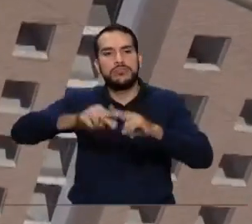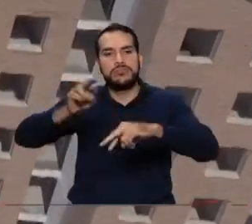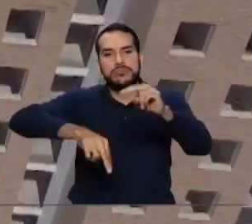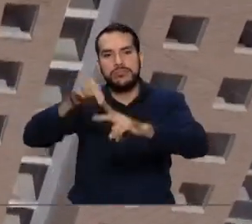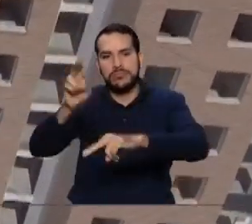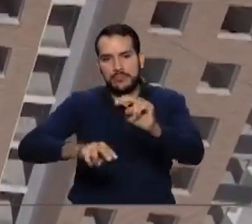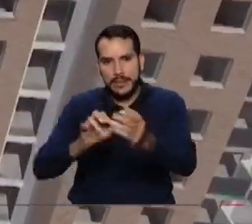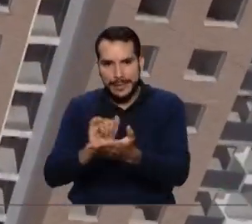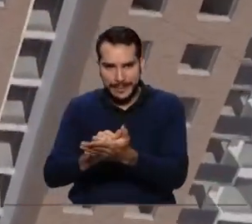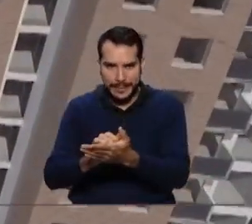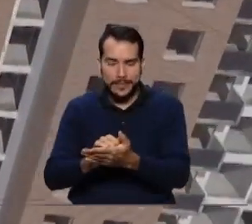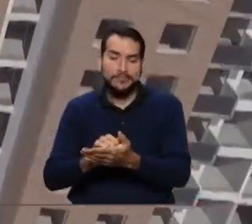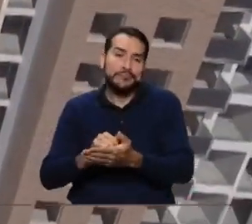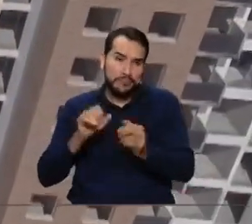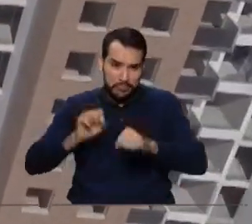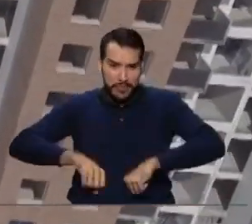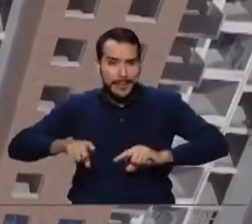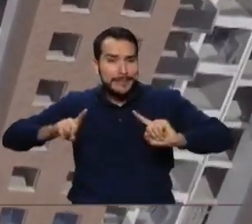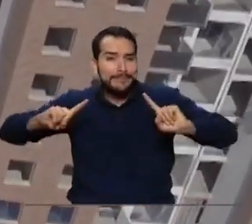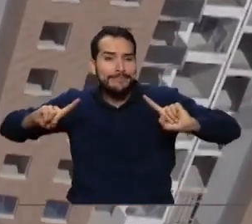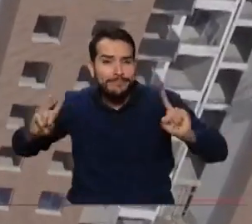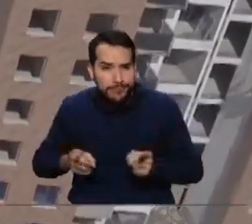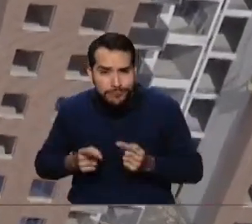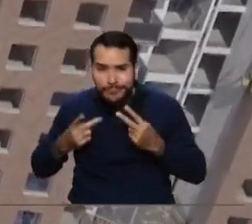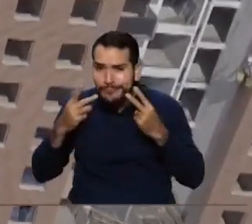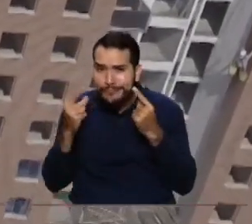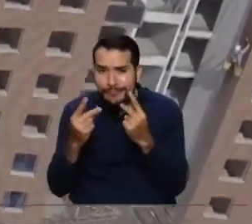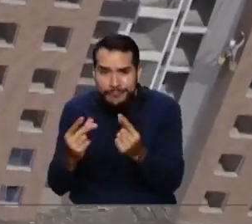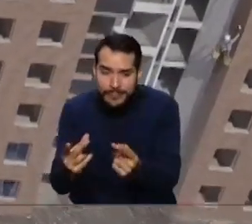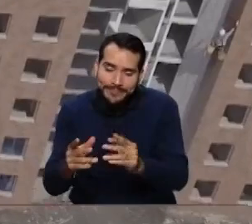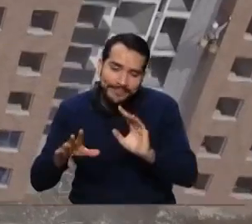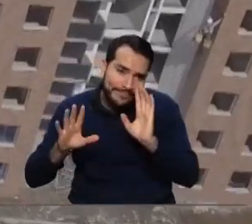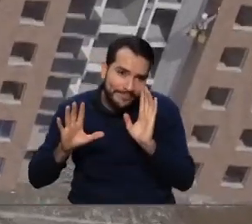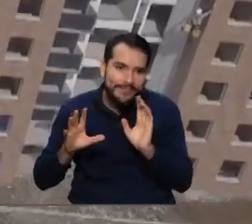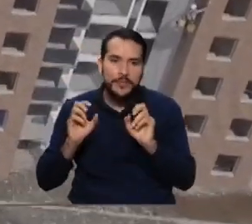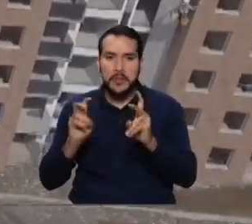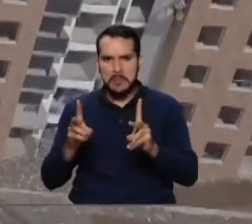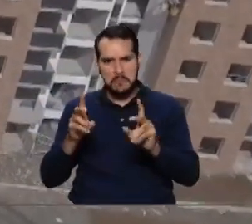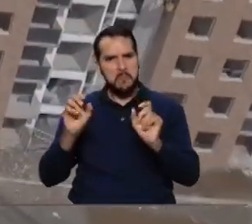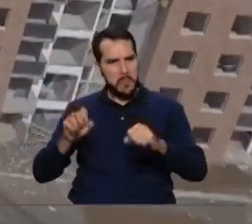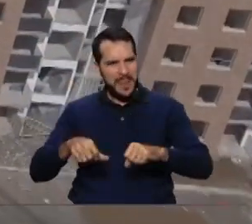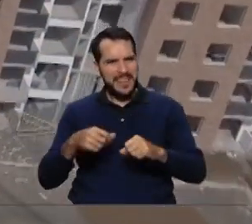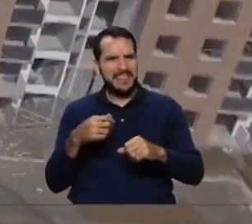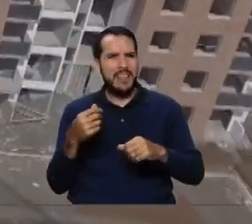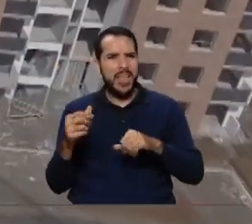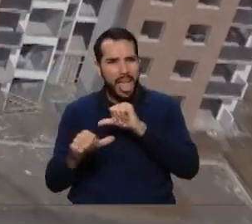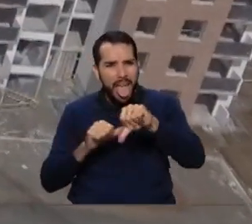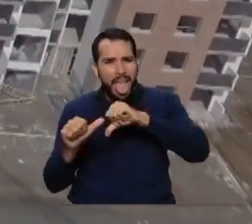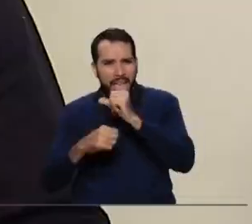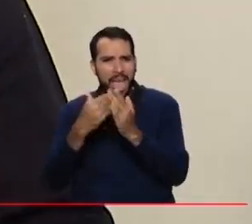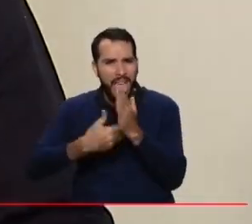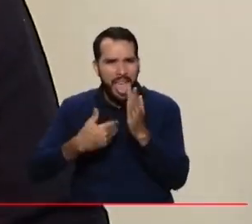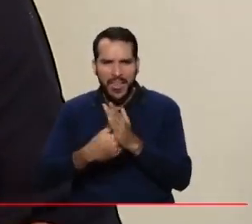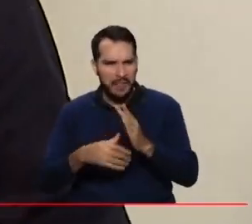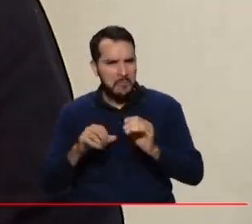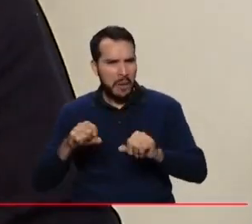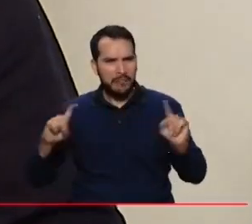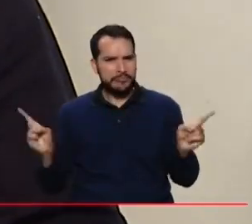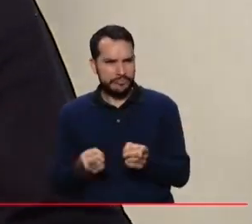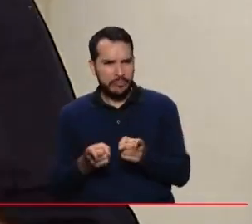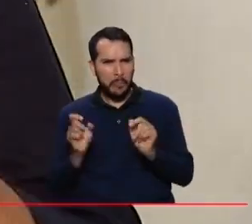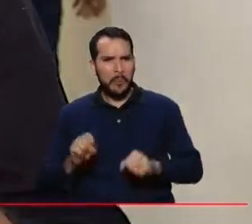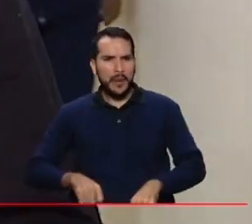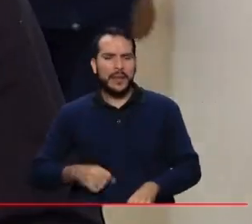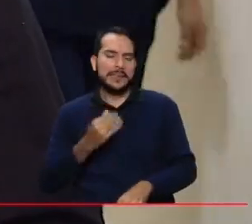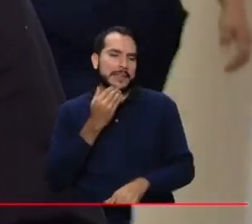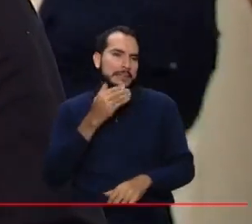única y no por diferentes dependencias, pero además nosotros podemos suprimir muchos trámites que se pueden dar. Por